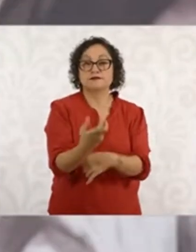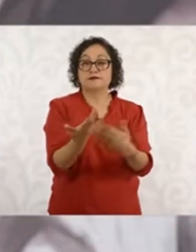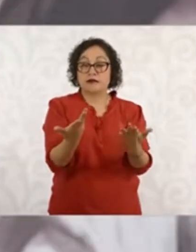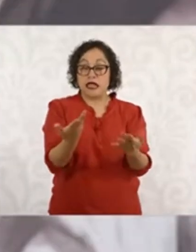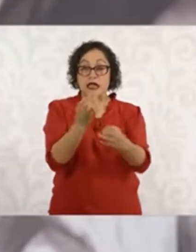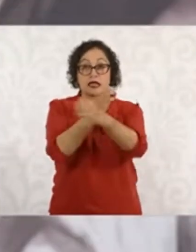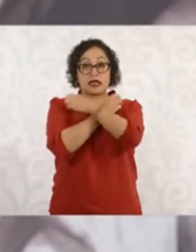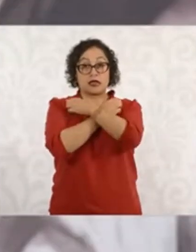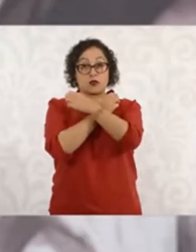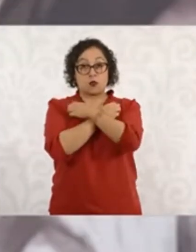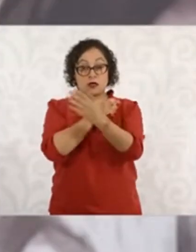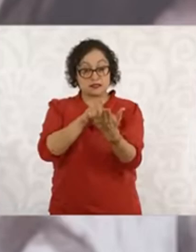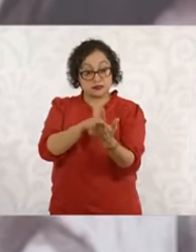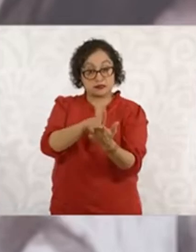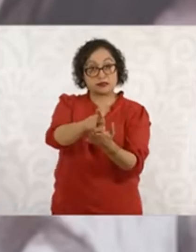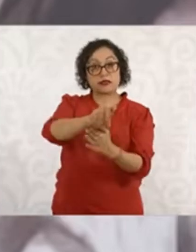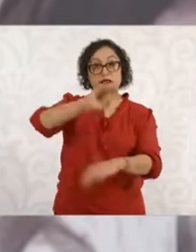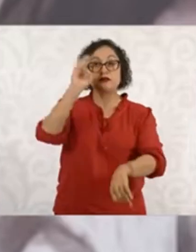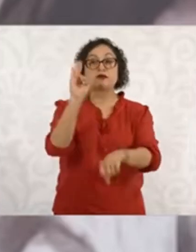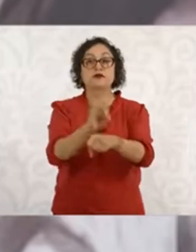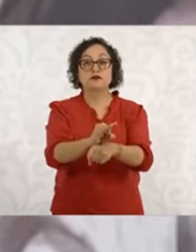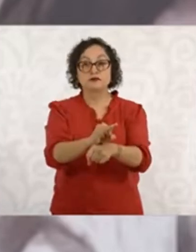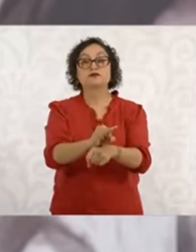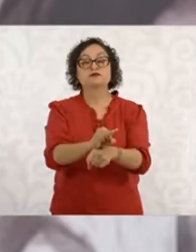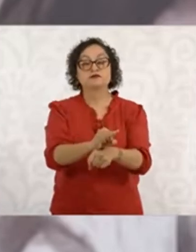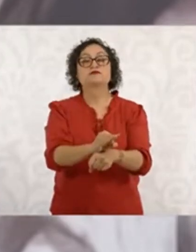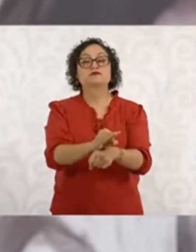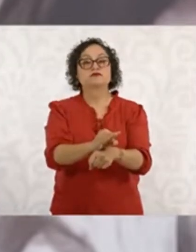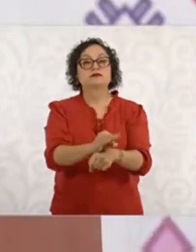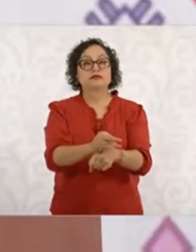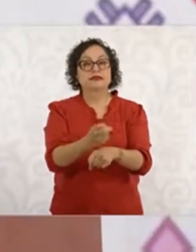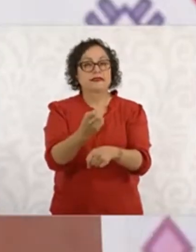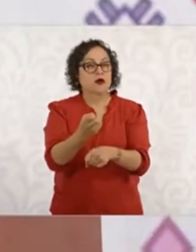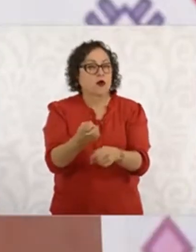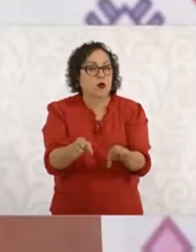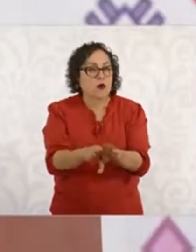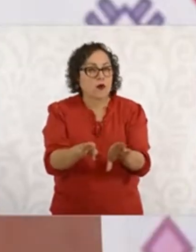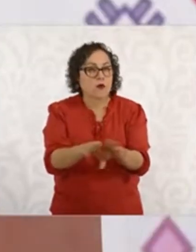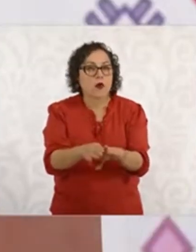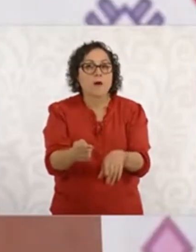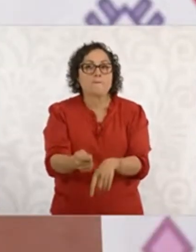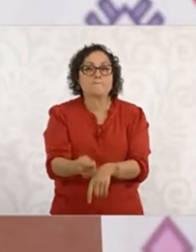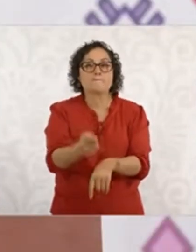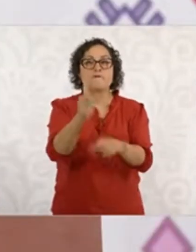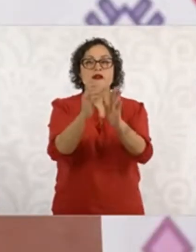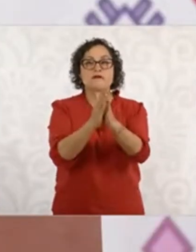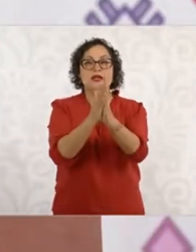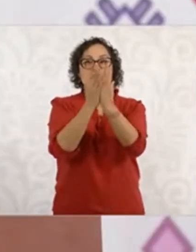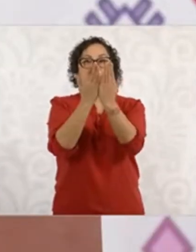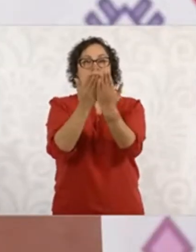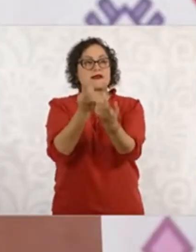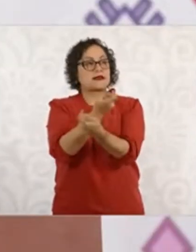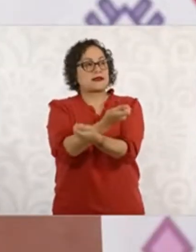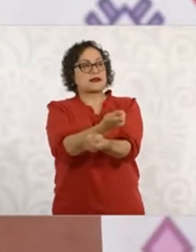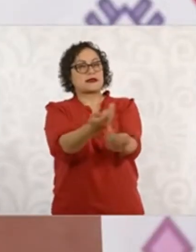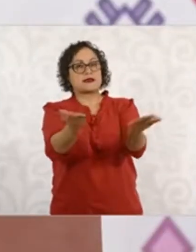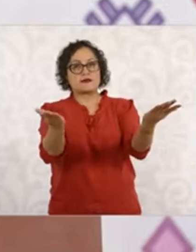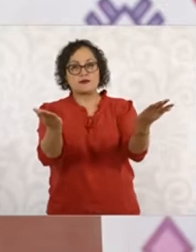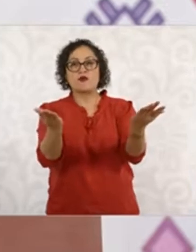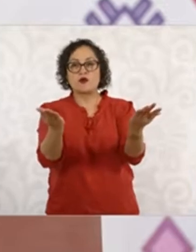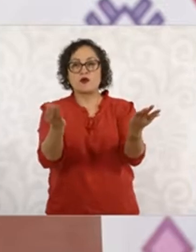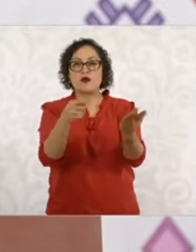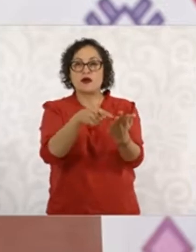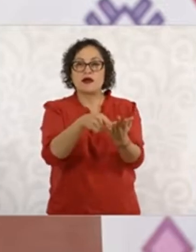la educación fue la primera edición del libro de texto gratuito del que se tiene